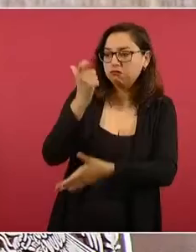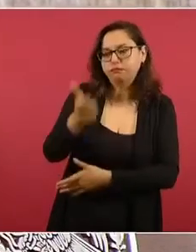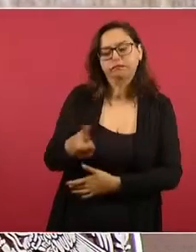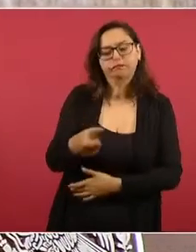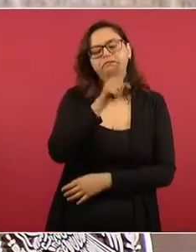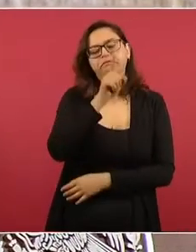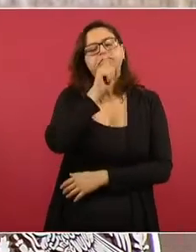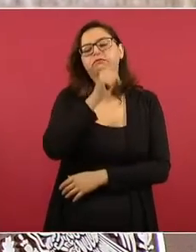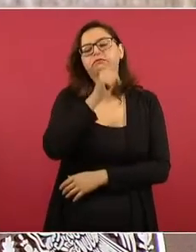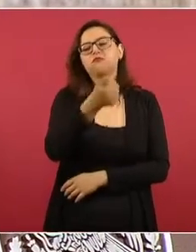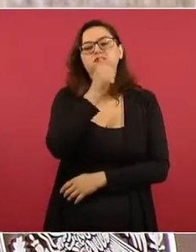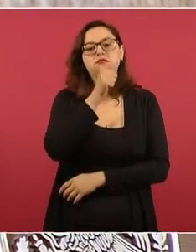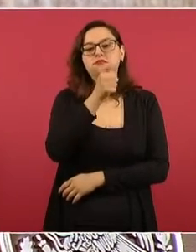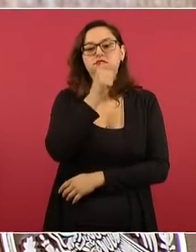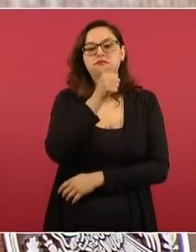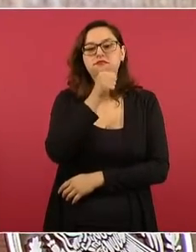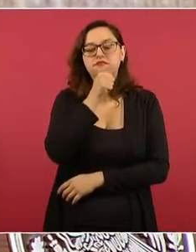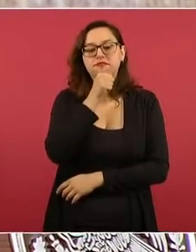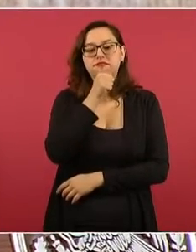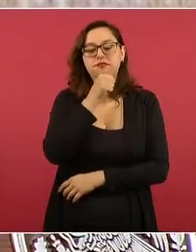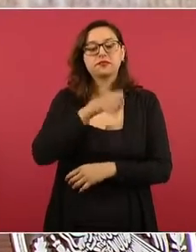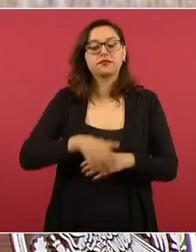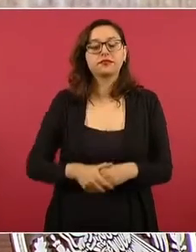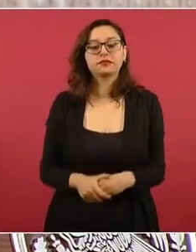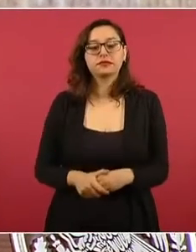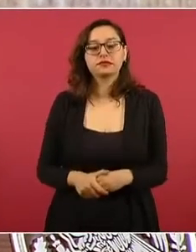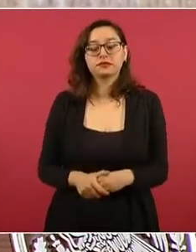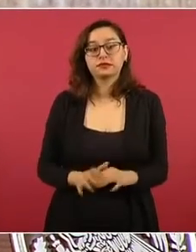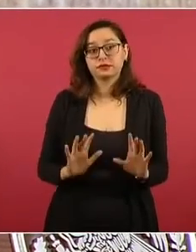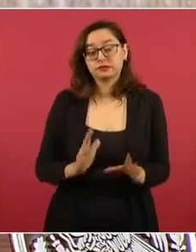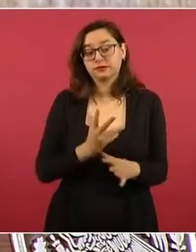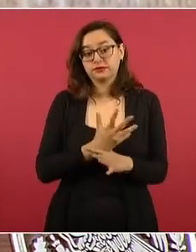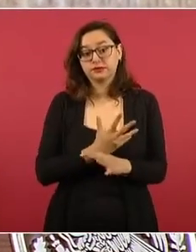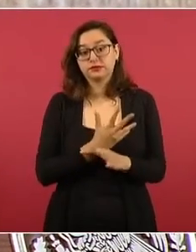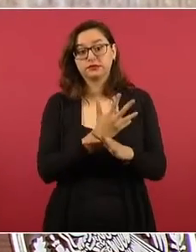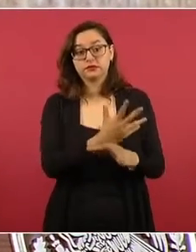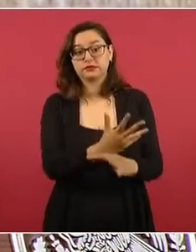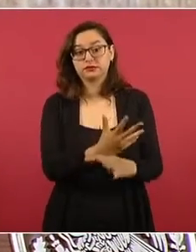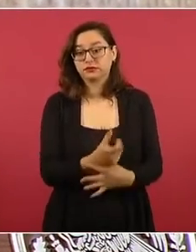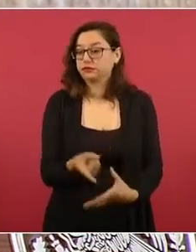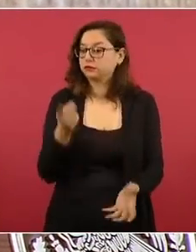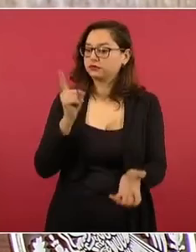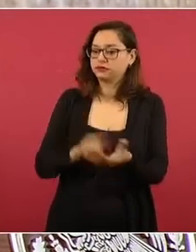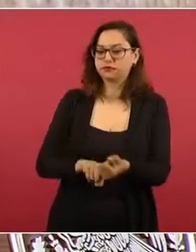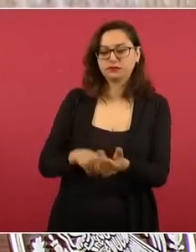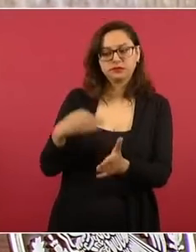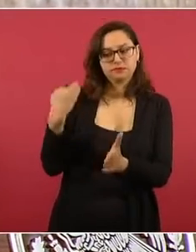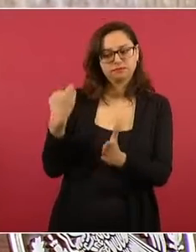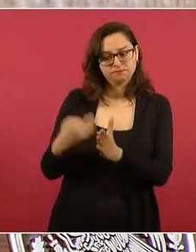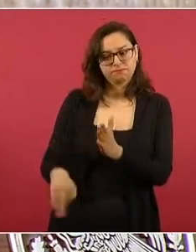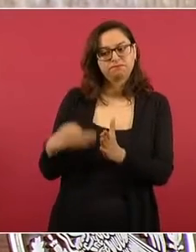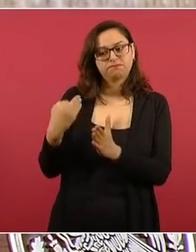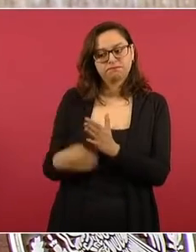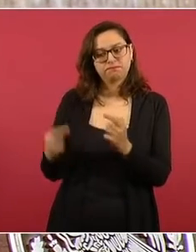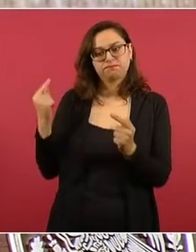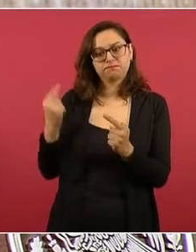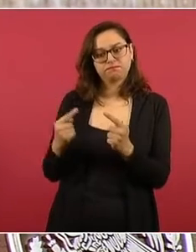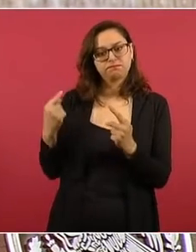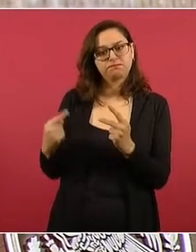reparación del daño y que hay asuntos pendientes